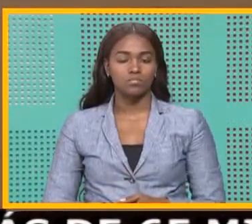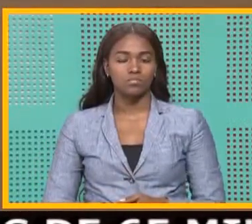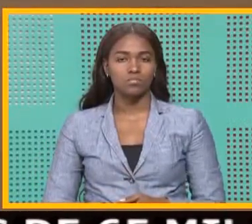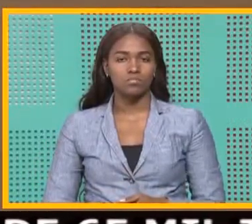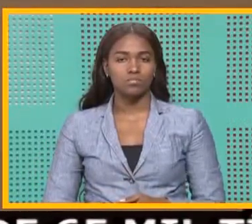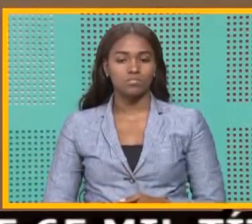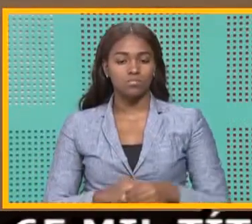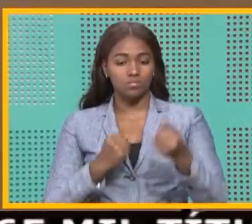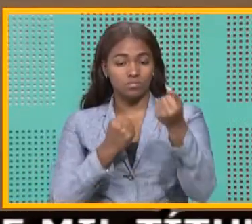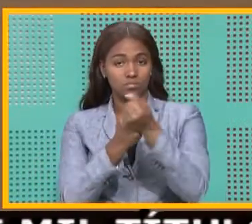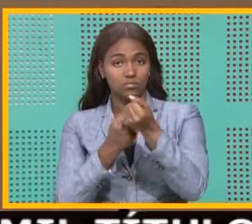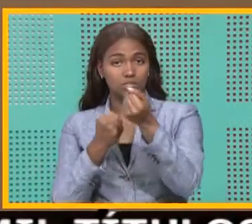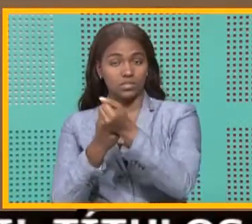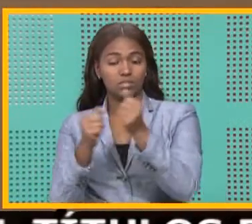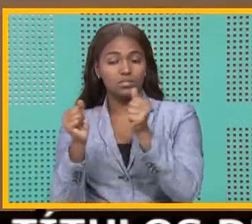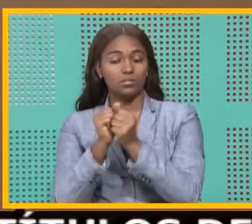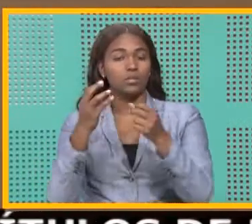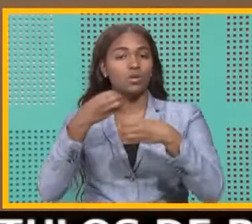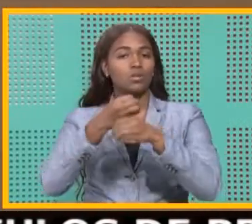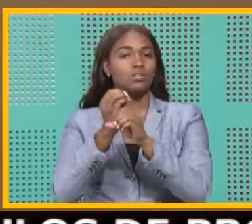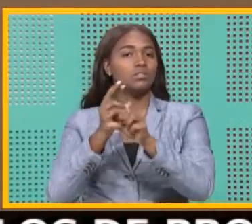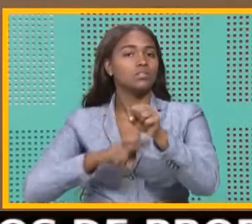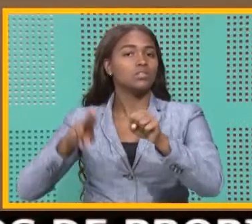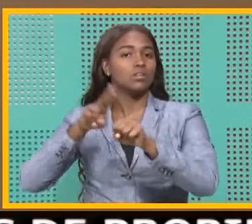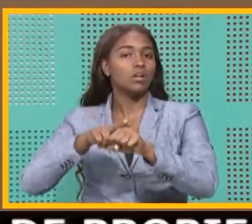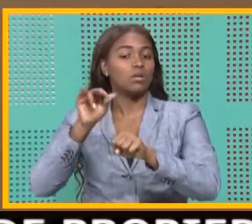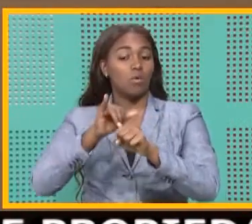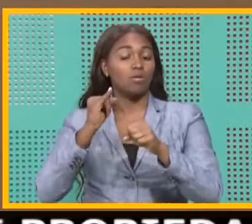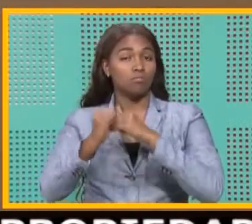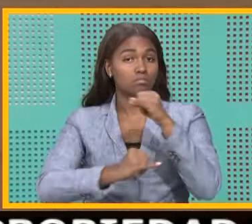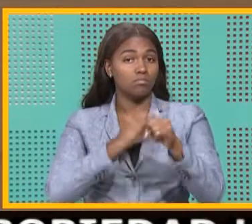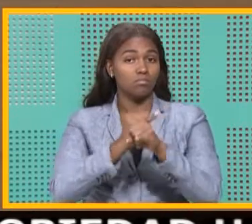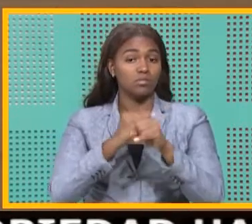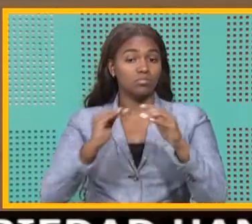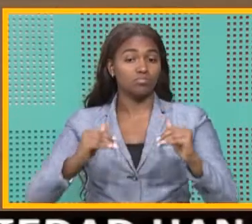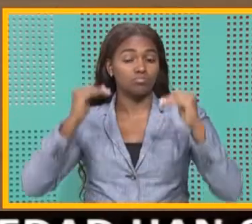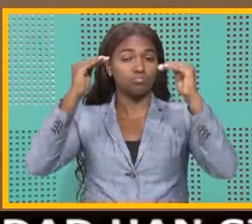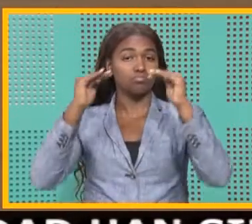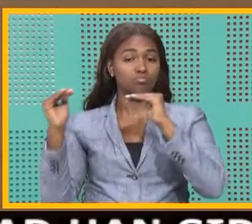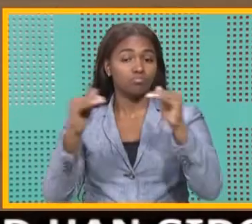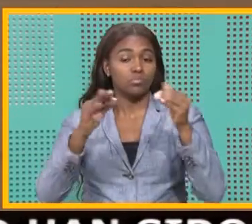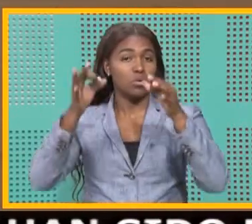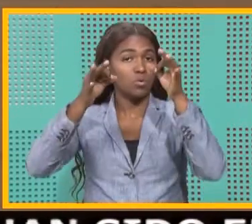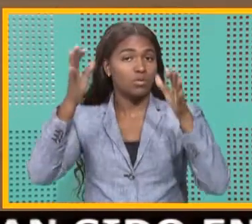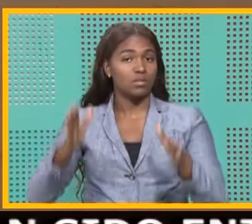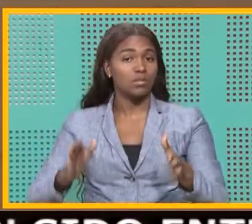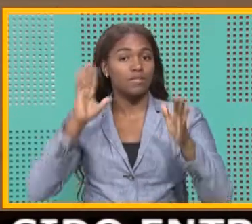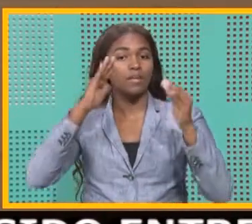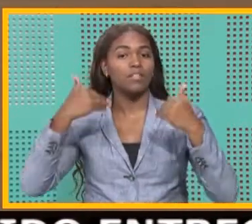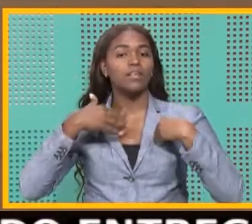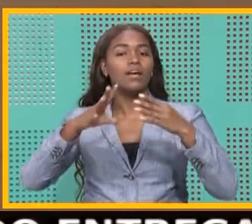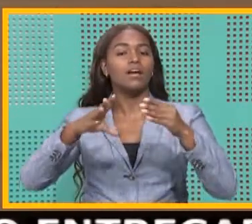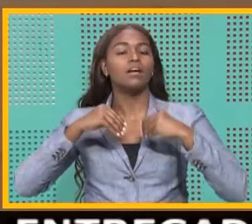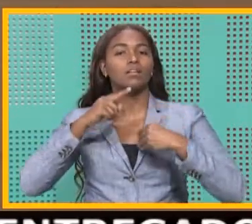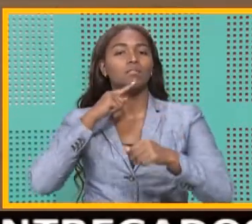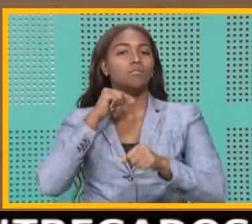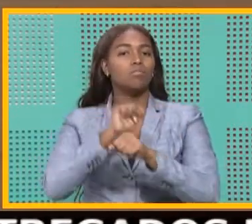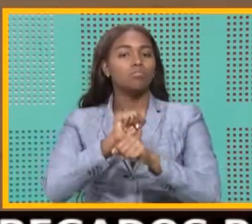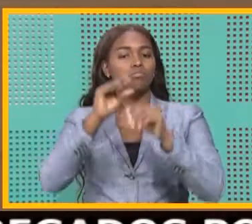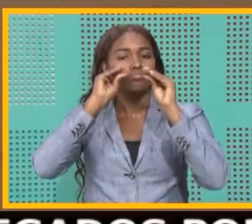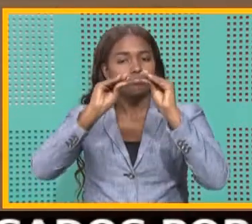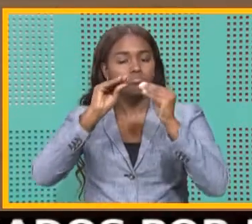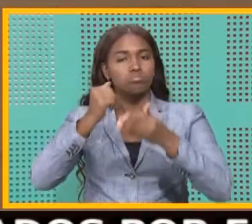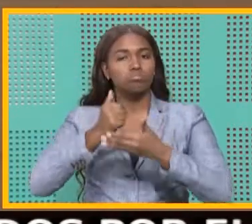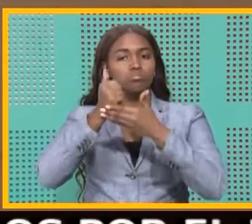Amigos, y en colaboración con organizaciones nacionales e internacionales, la Suprema Corte de Justicia asumirá el compromiso de reorientar